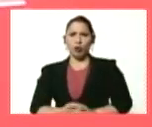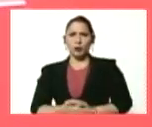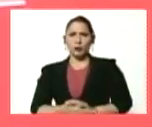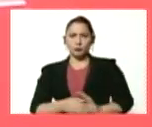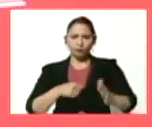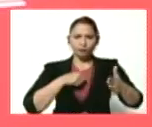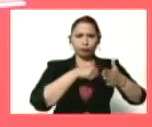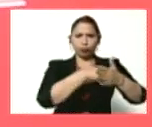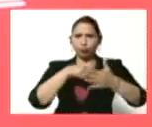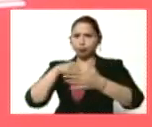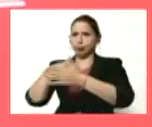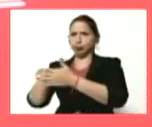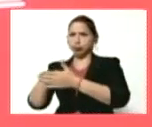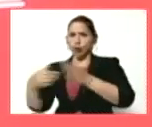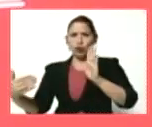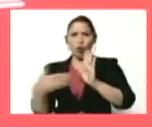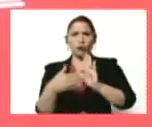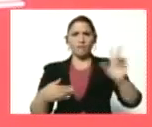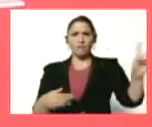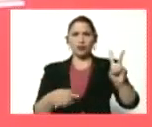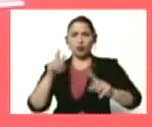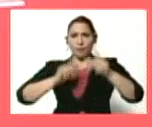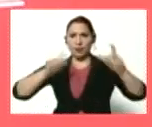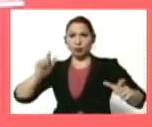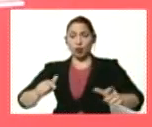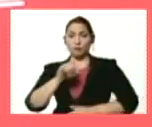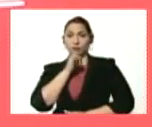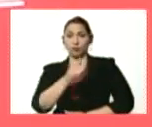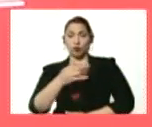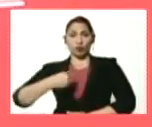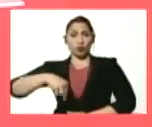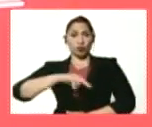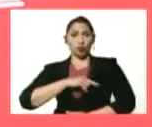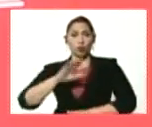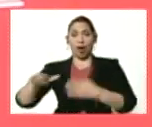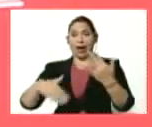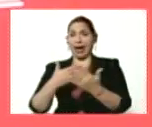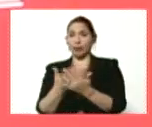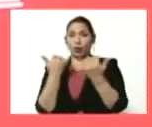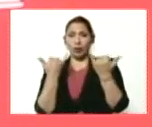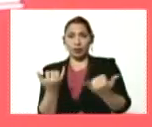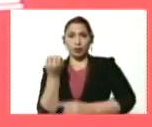el territorio venezolano y sus ciudadanos. Esa es la información que manejamos desde el